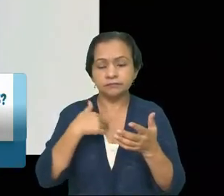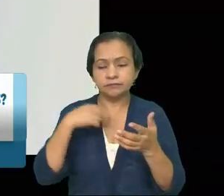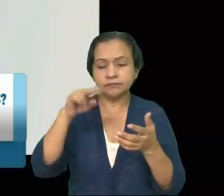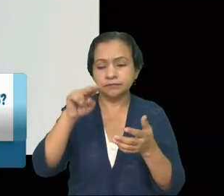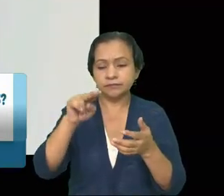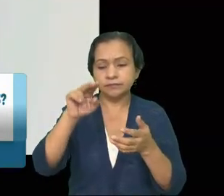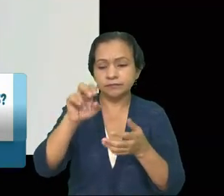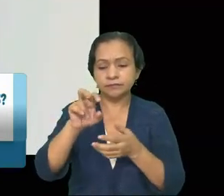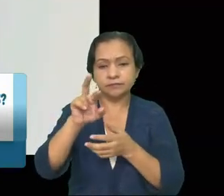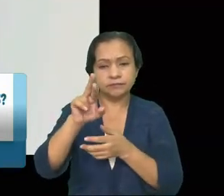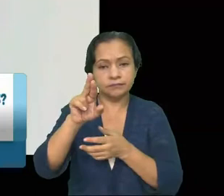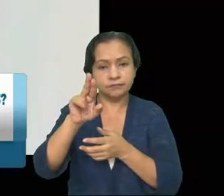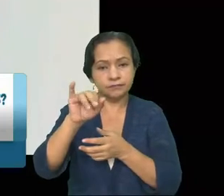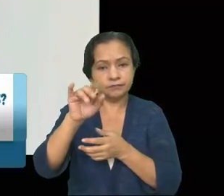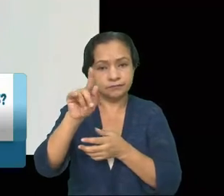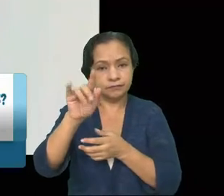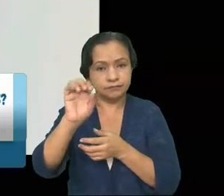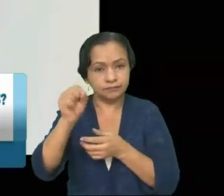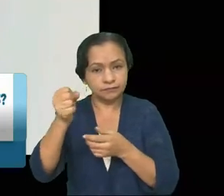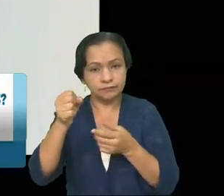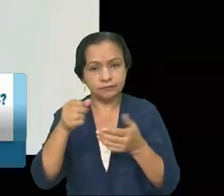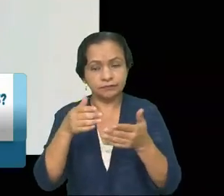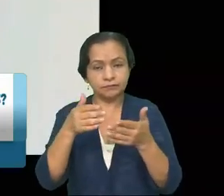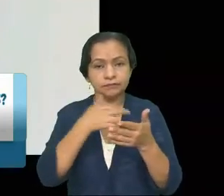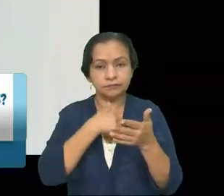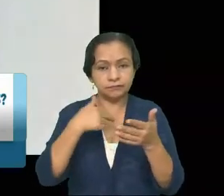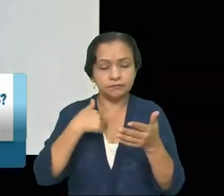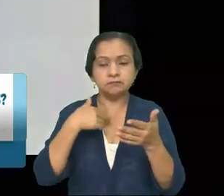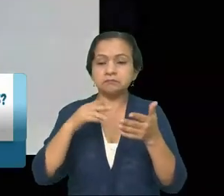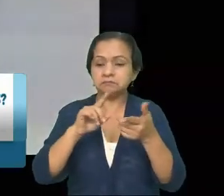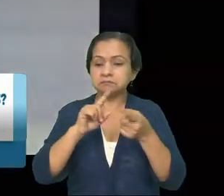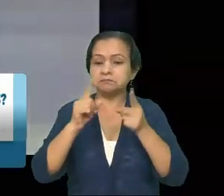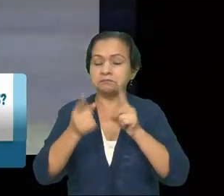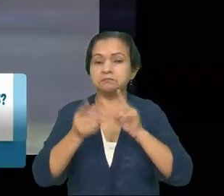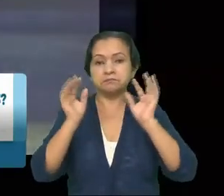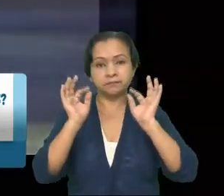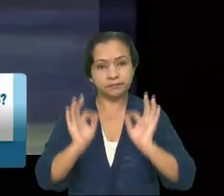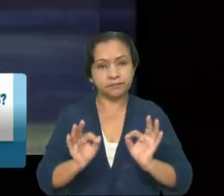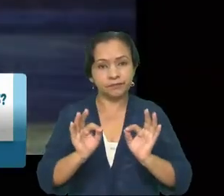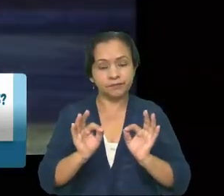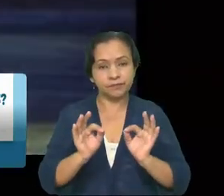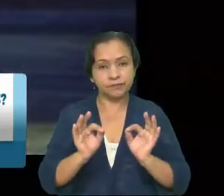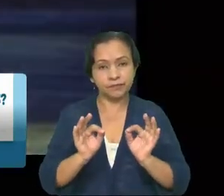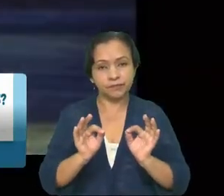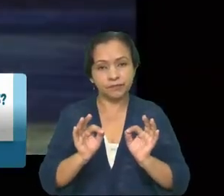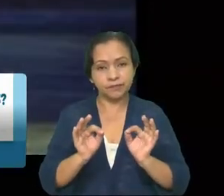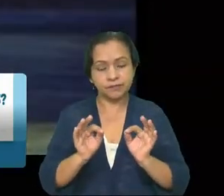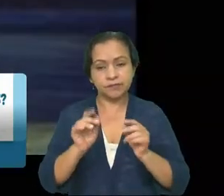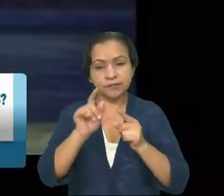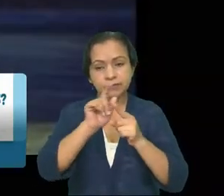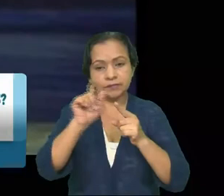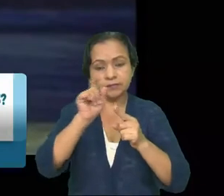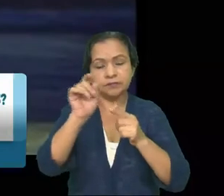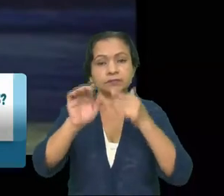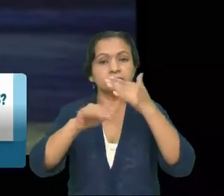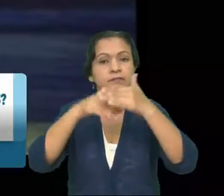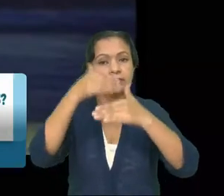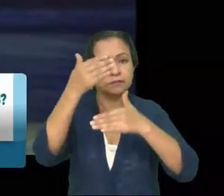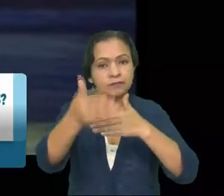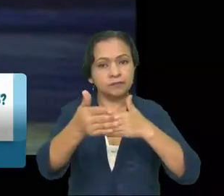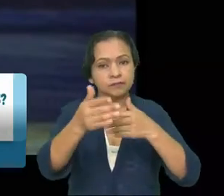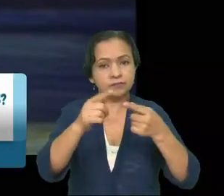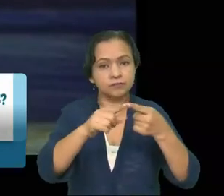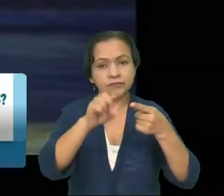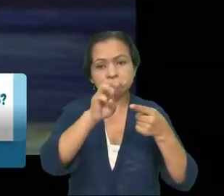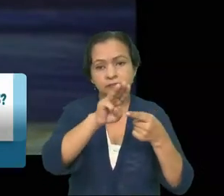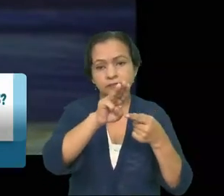neuritis, se le trata o se recupera. Neuritis óptica. Y meses después hace un episodio